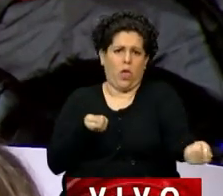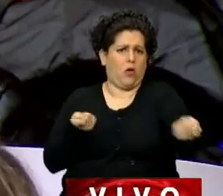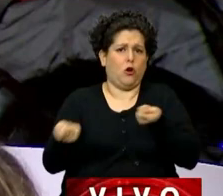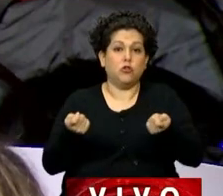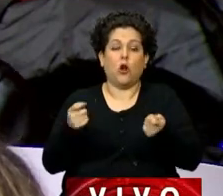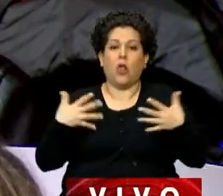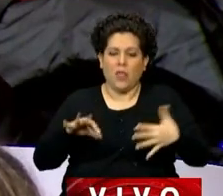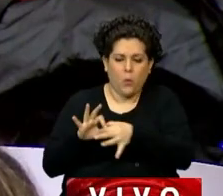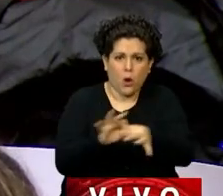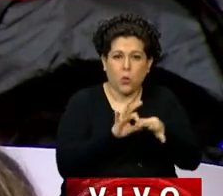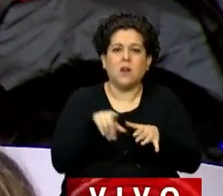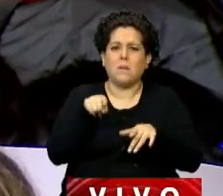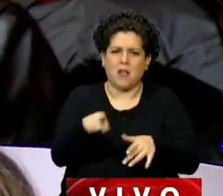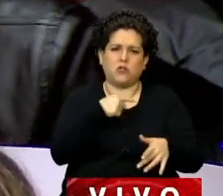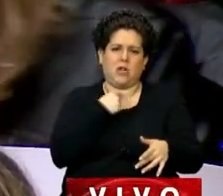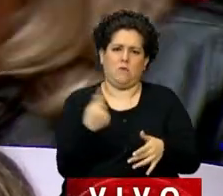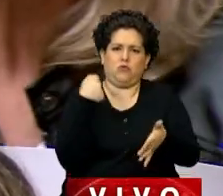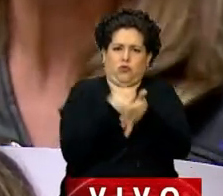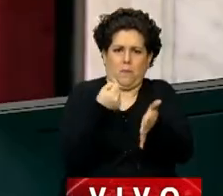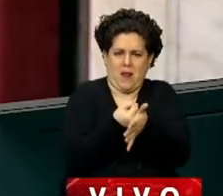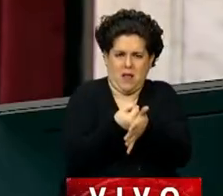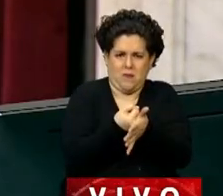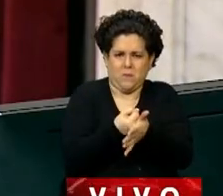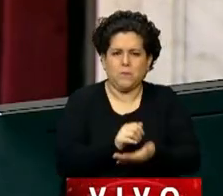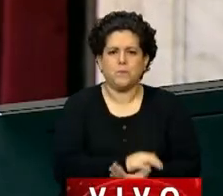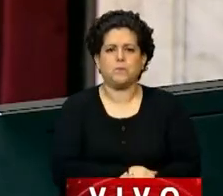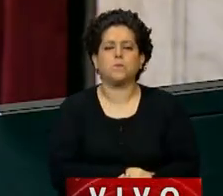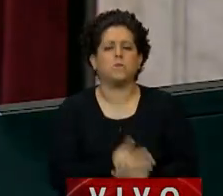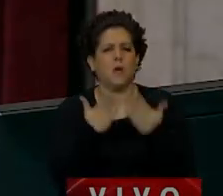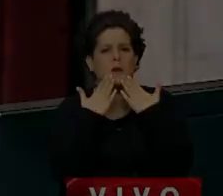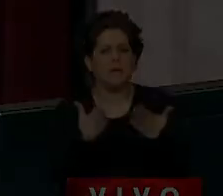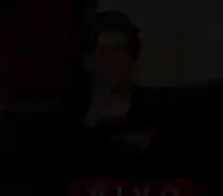eso vamos a pelear. Muchas gracias. Gracias, diputada Bregman.